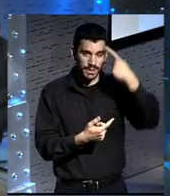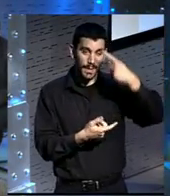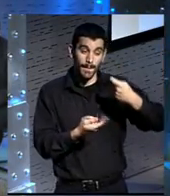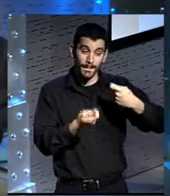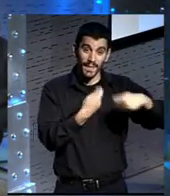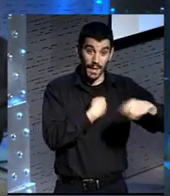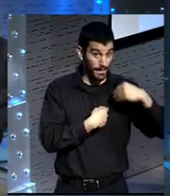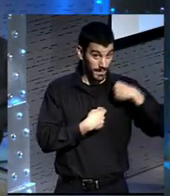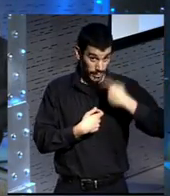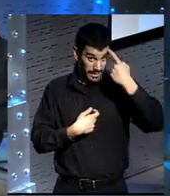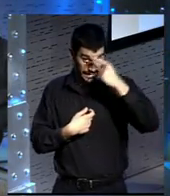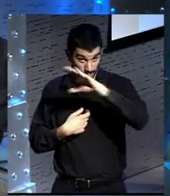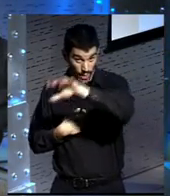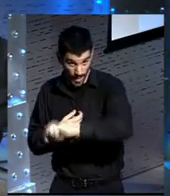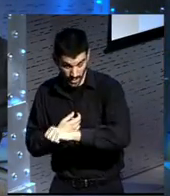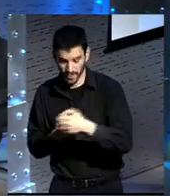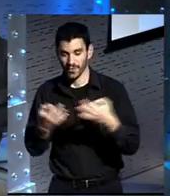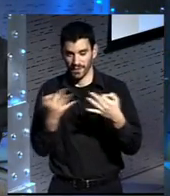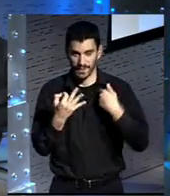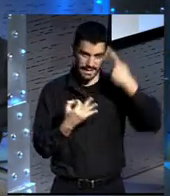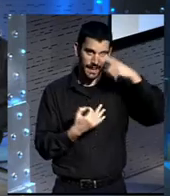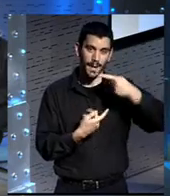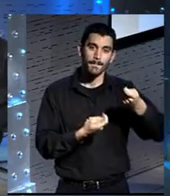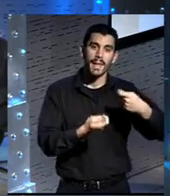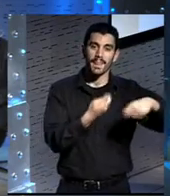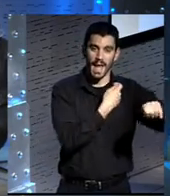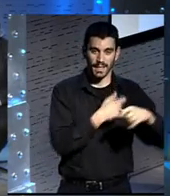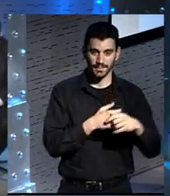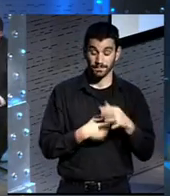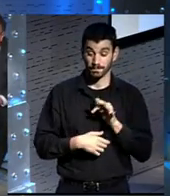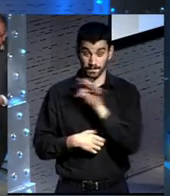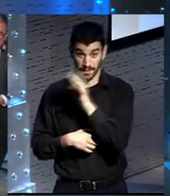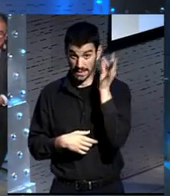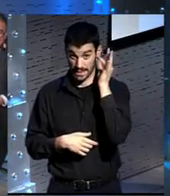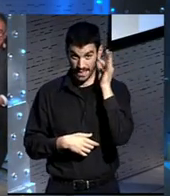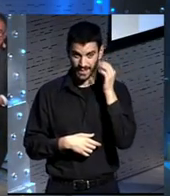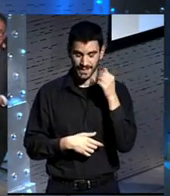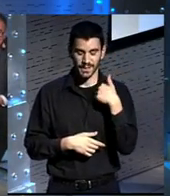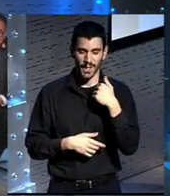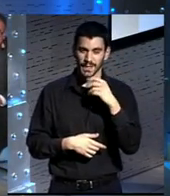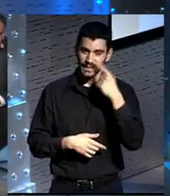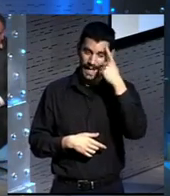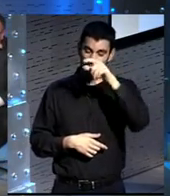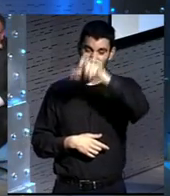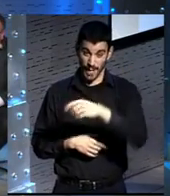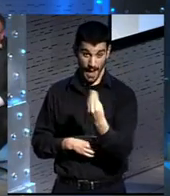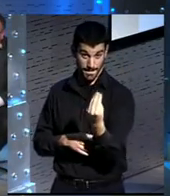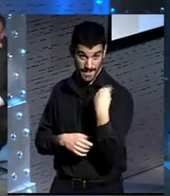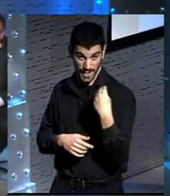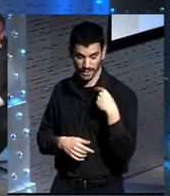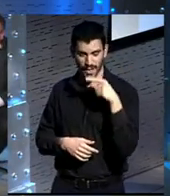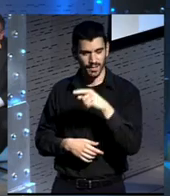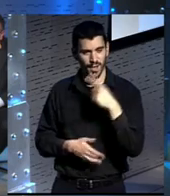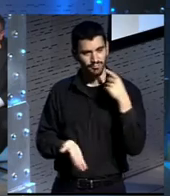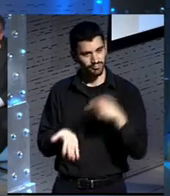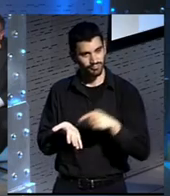comparto bastante de lo que se ha dicho. Sé que el cliente en cuestión es muy exigente, el que ha hecho la pregunta. Así que... Lo parece.